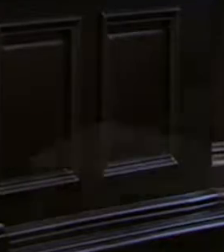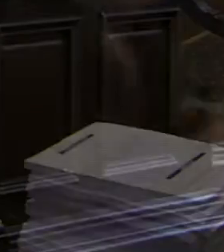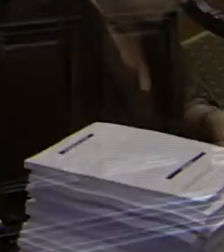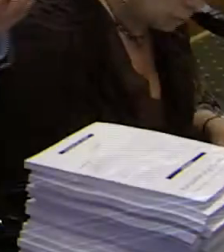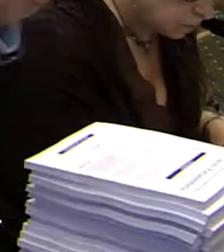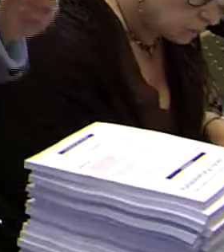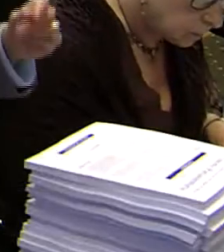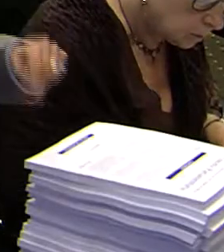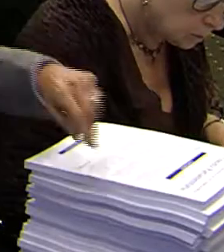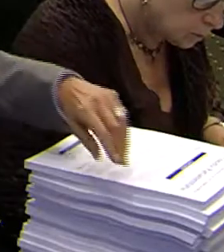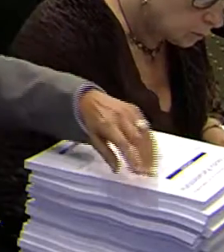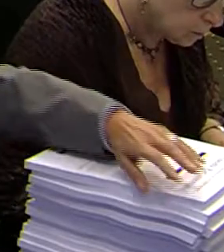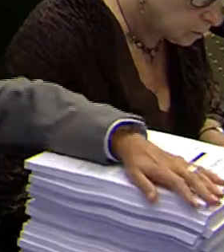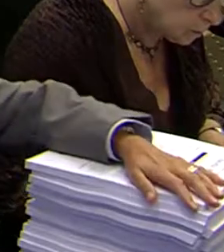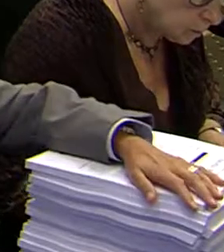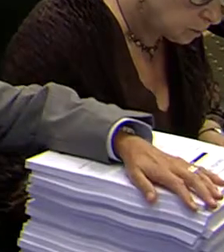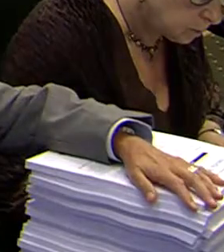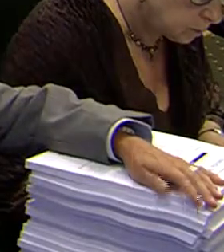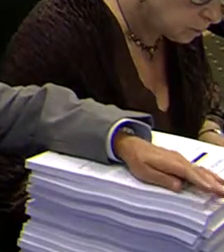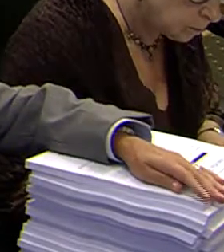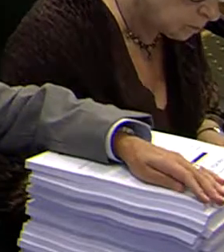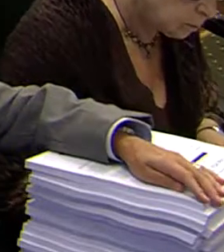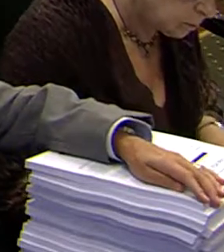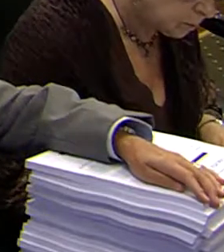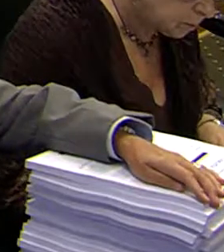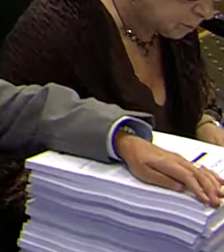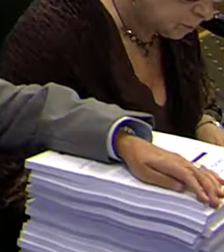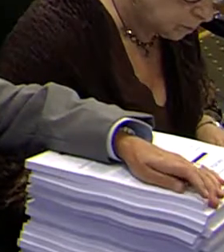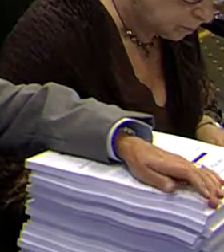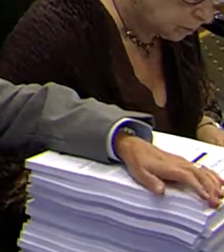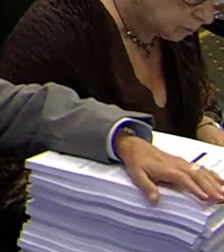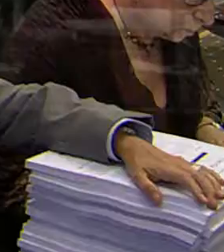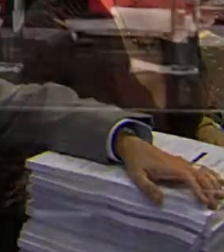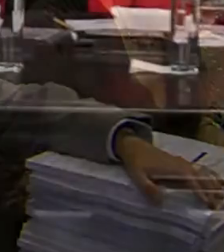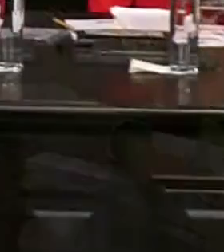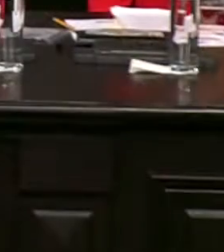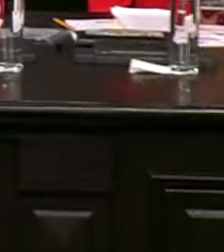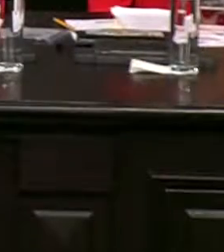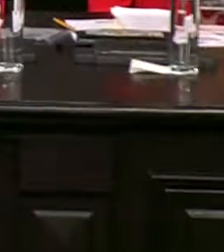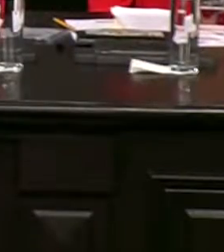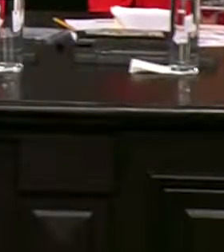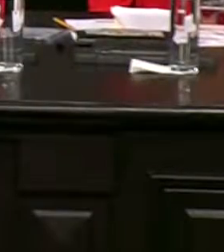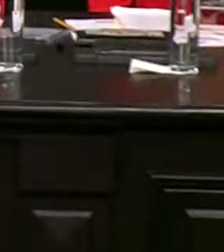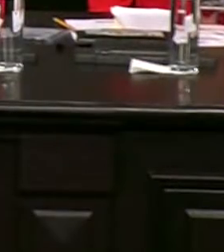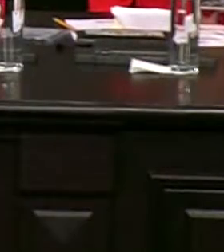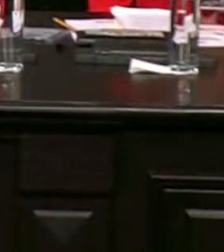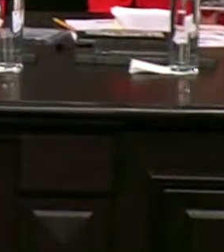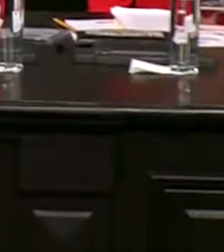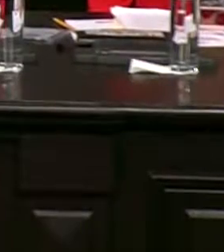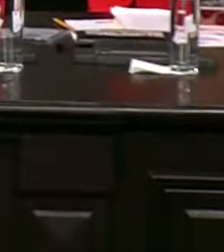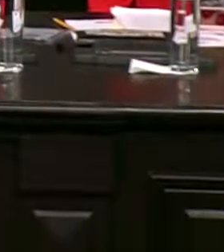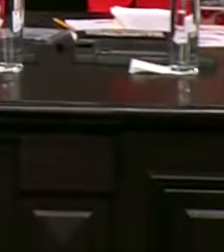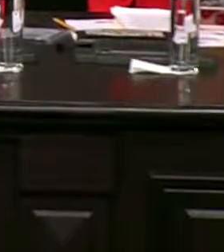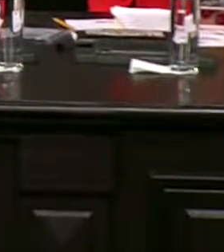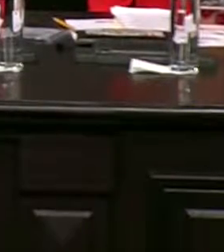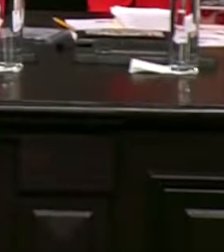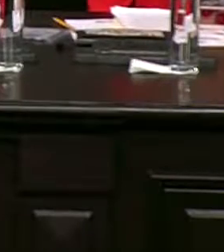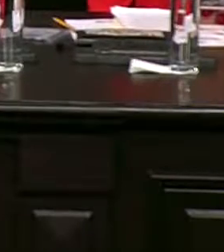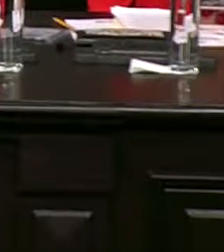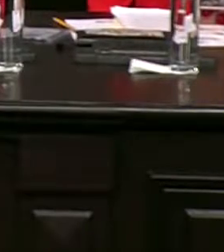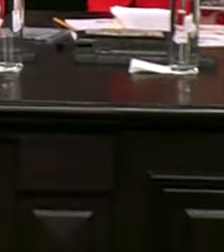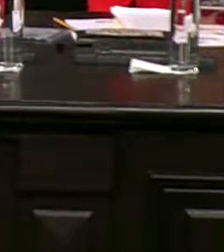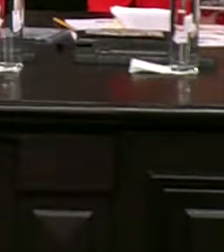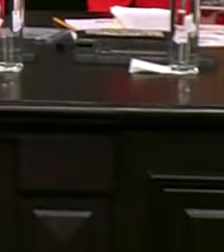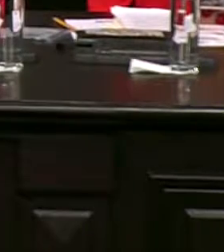Daniel Cabas. Antes de dar turno a estas iniciativas, quiero señalar que independientemente de mi